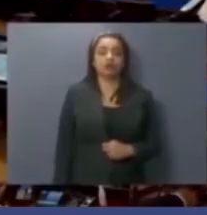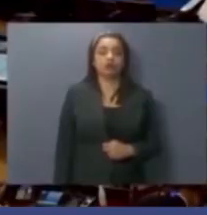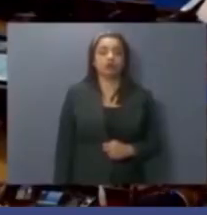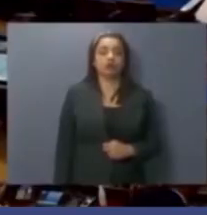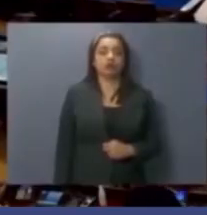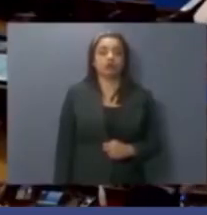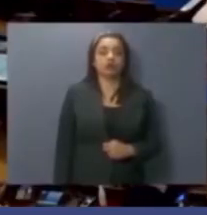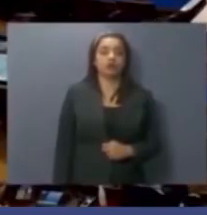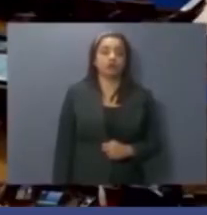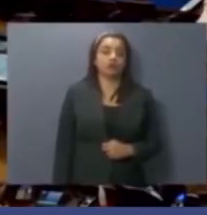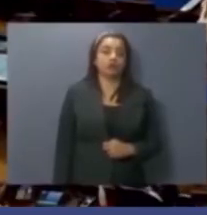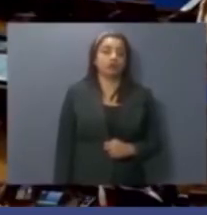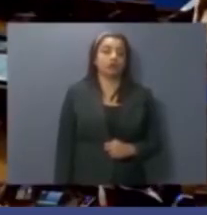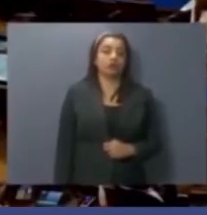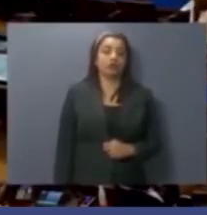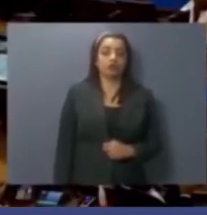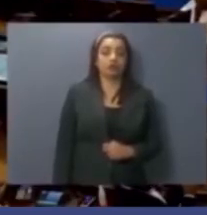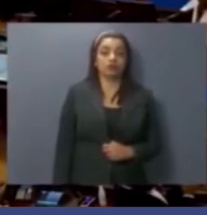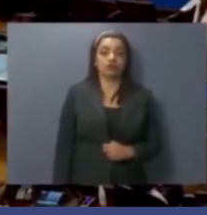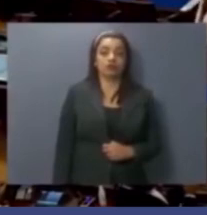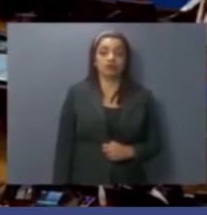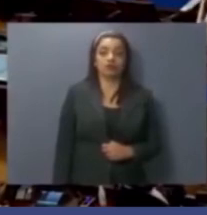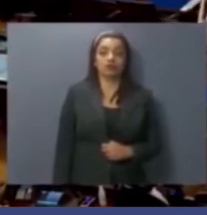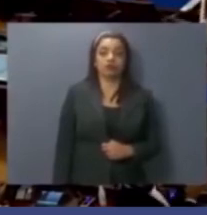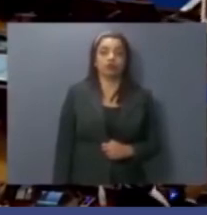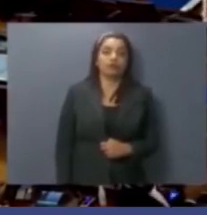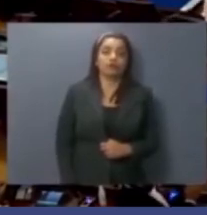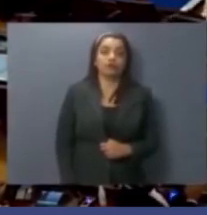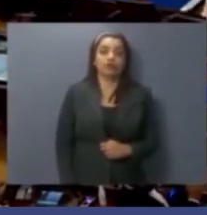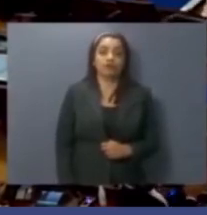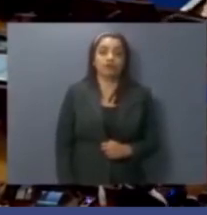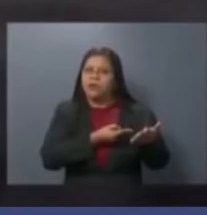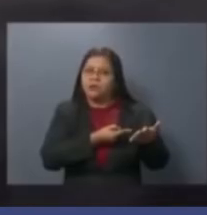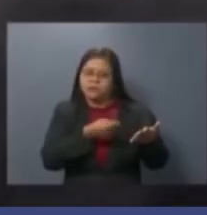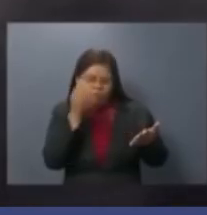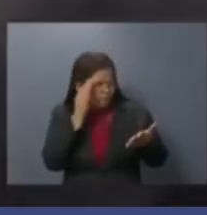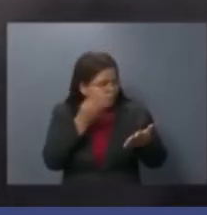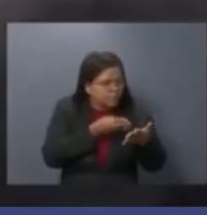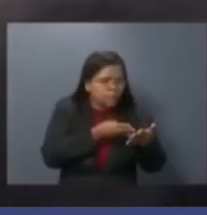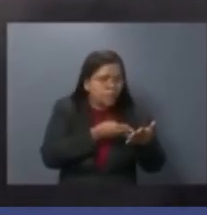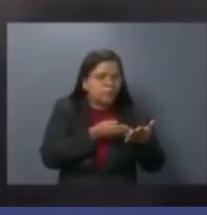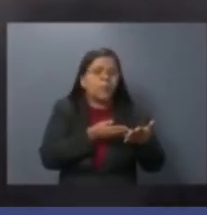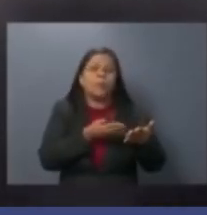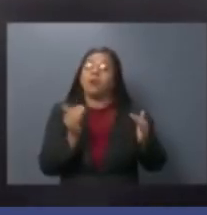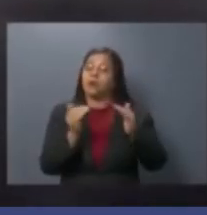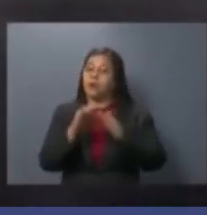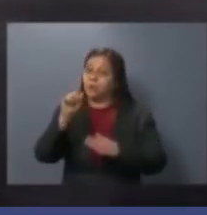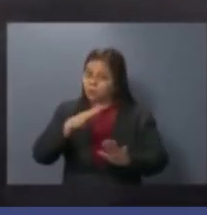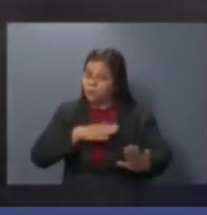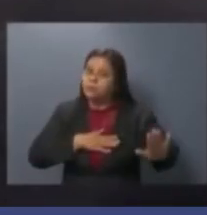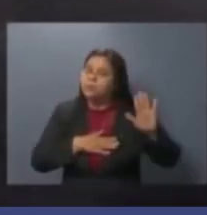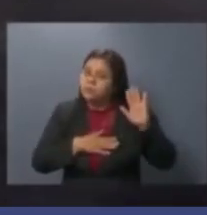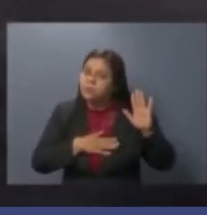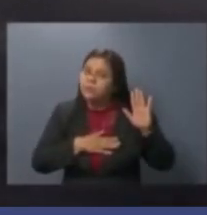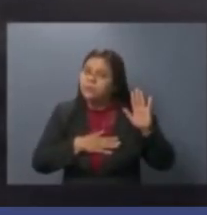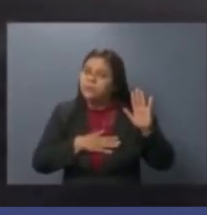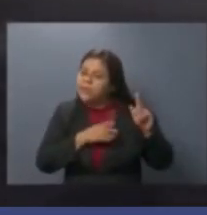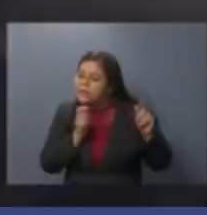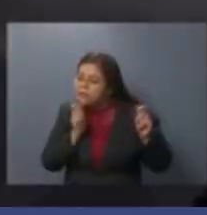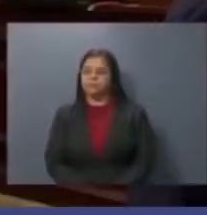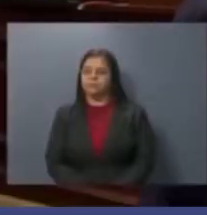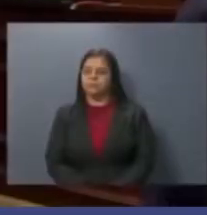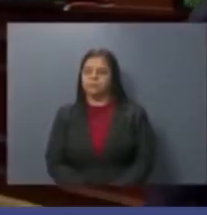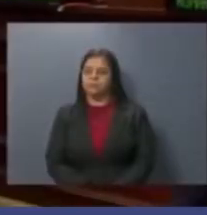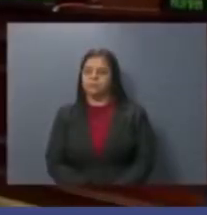de funes el pasado 28 de julio también se pidió alerta roja para manuel orlando quinteros aguilar conocido como gerson martínez